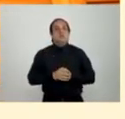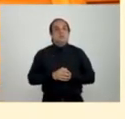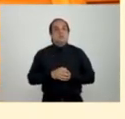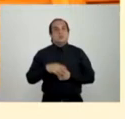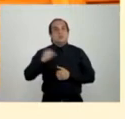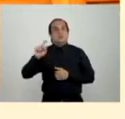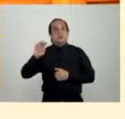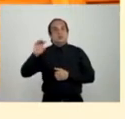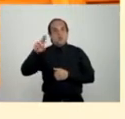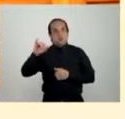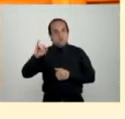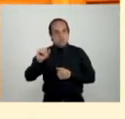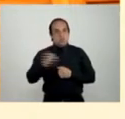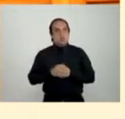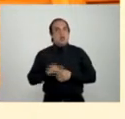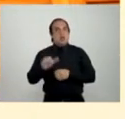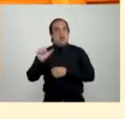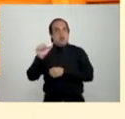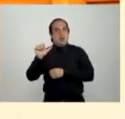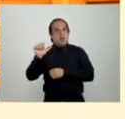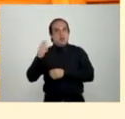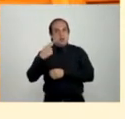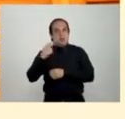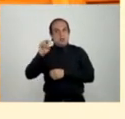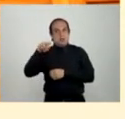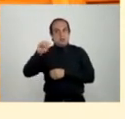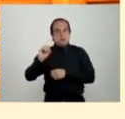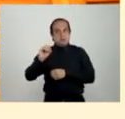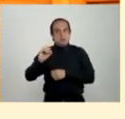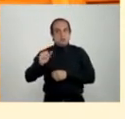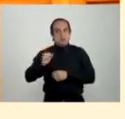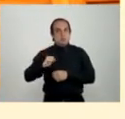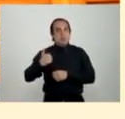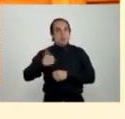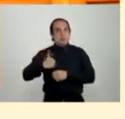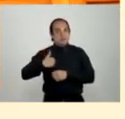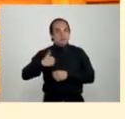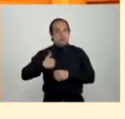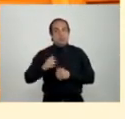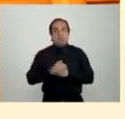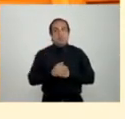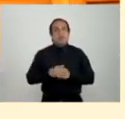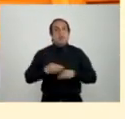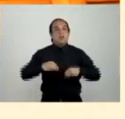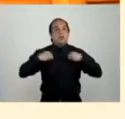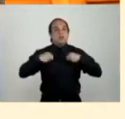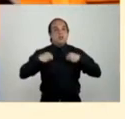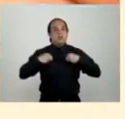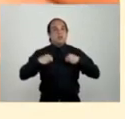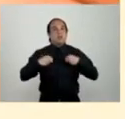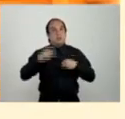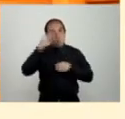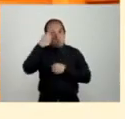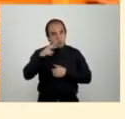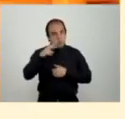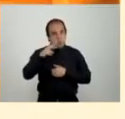Sasturain, argentino, Rollo Díez, argentino que vive en México, Padura, desde